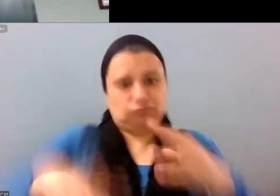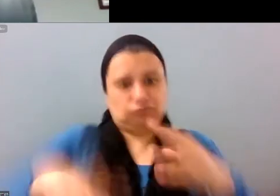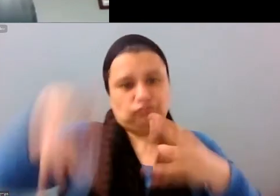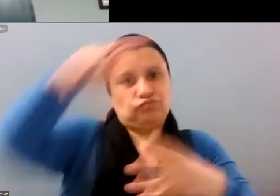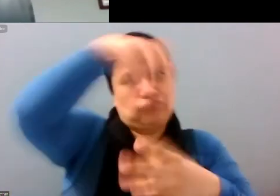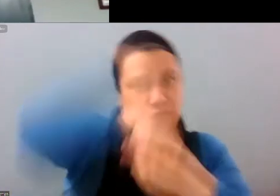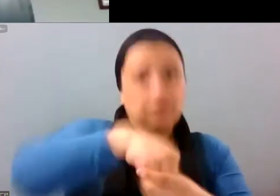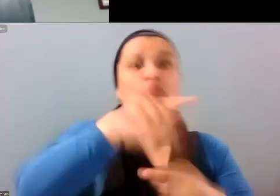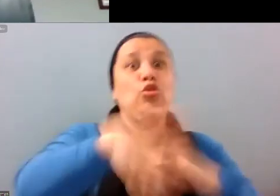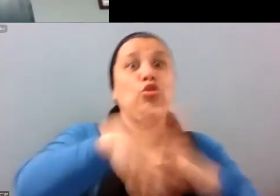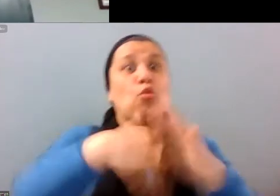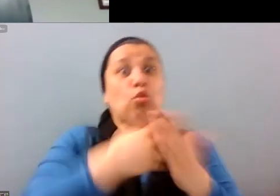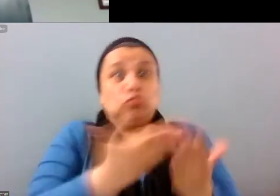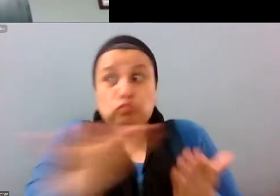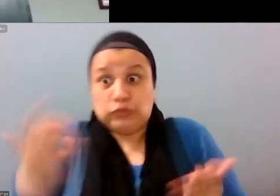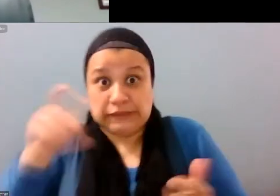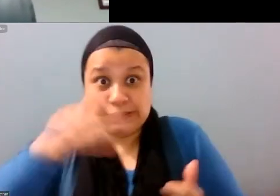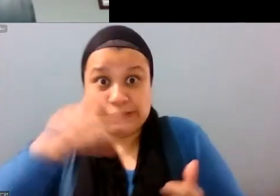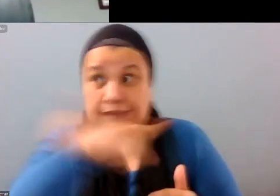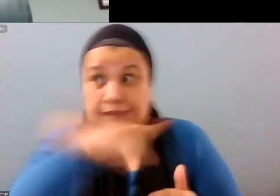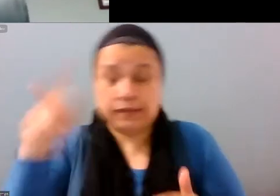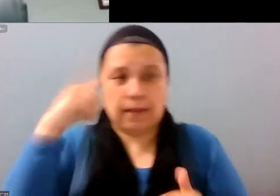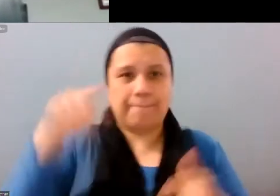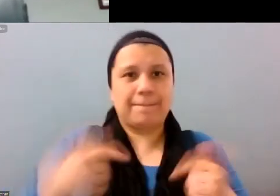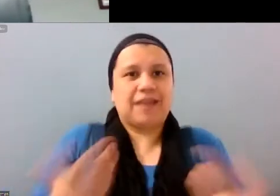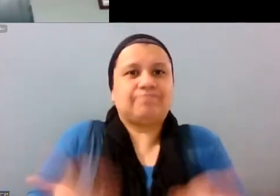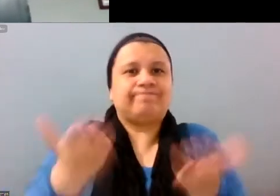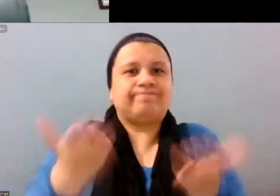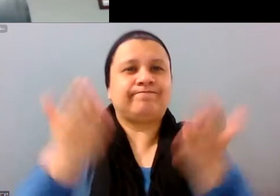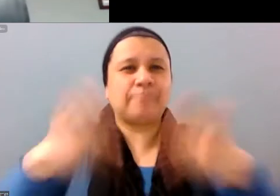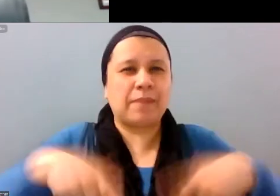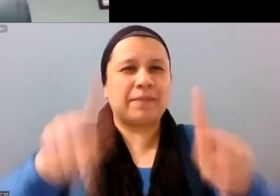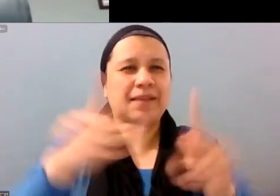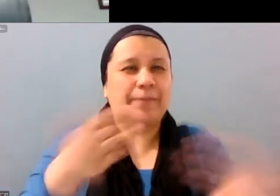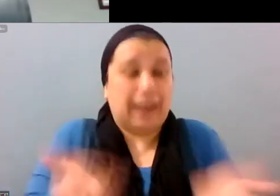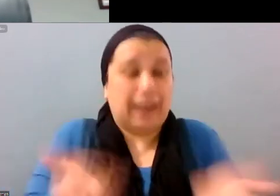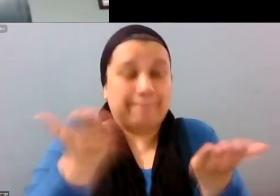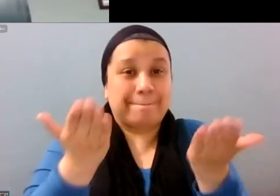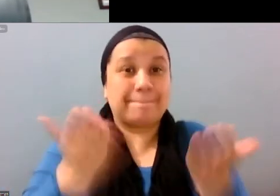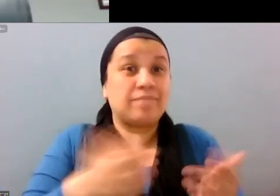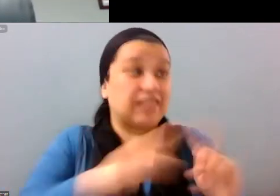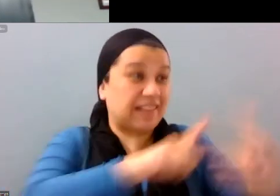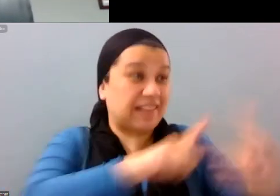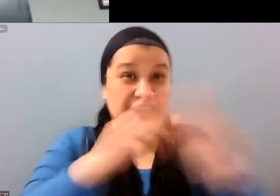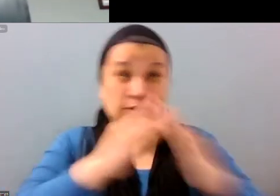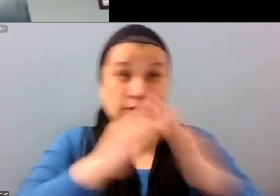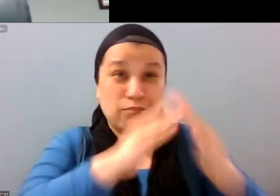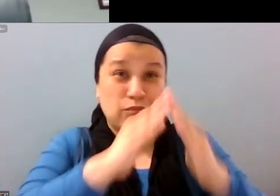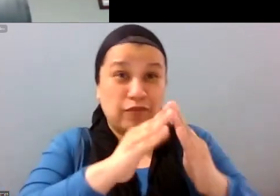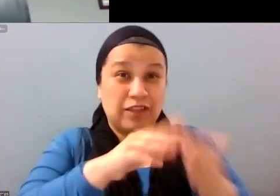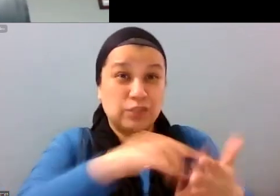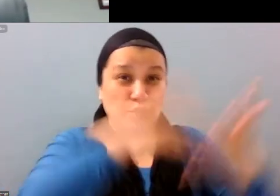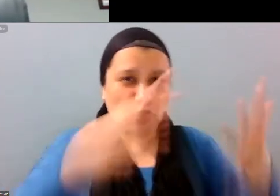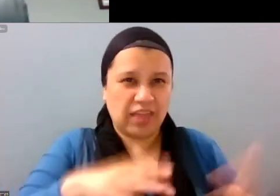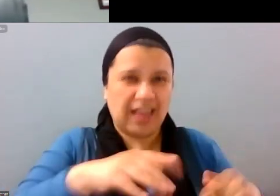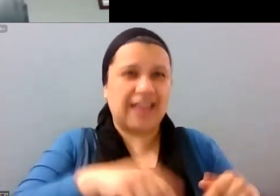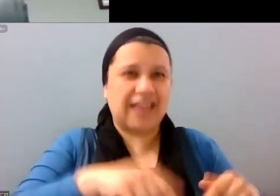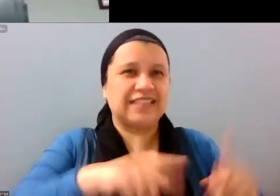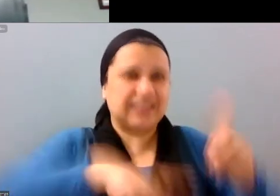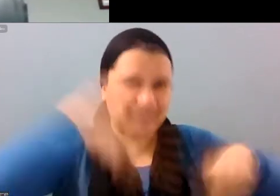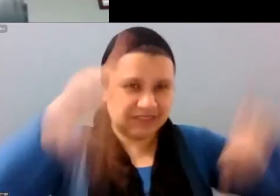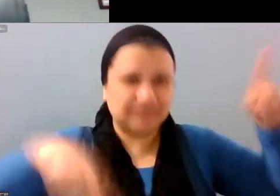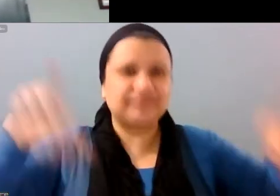propósito de permitir el aprendizaje de las distintas poblaciones estudiantiles con todas sus diferencias y diversidades y